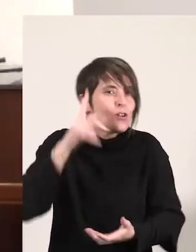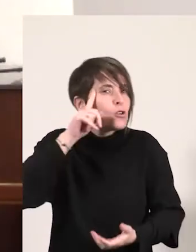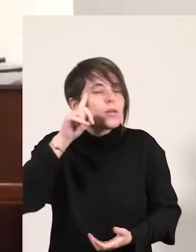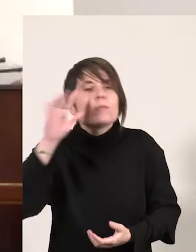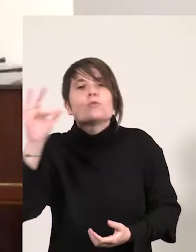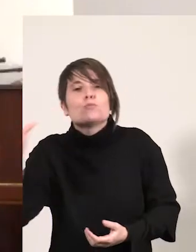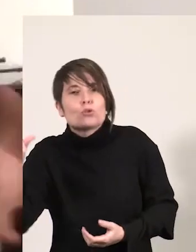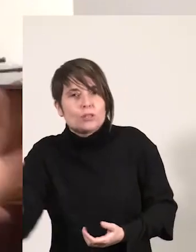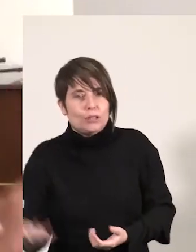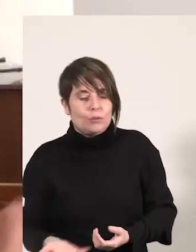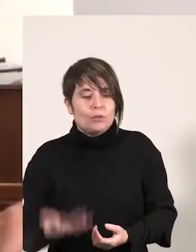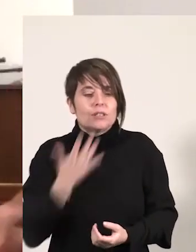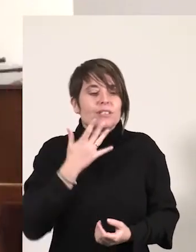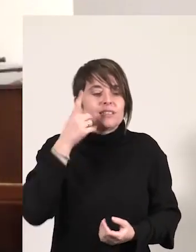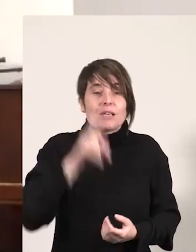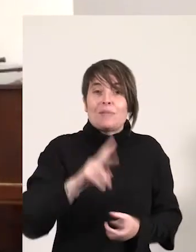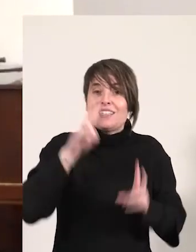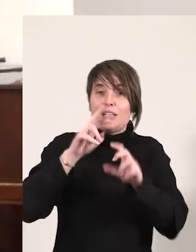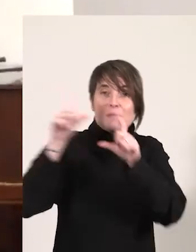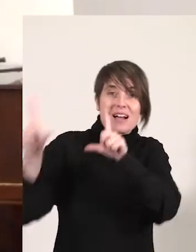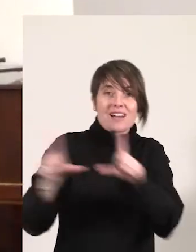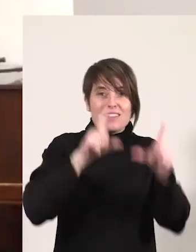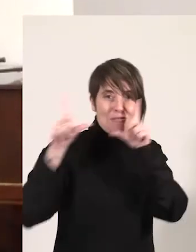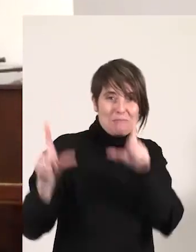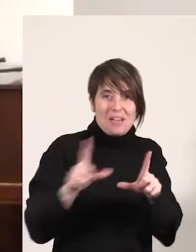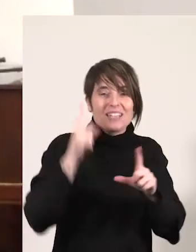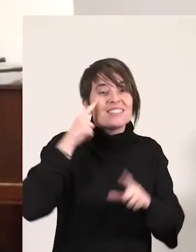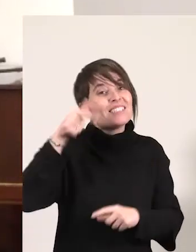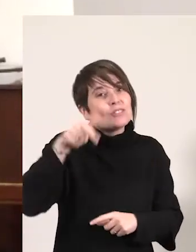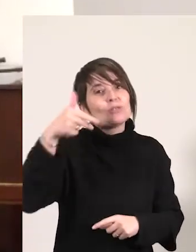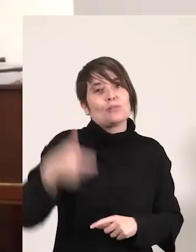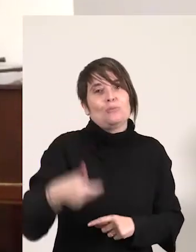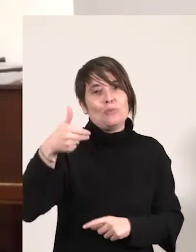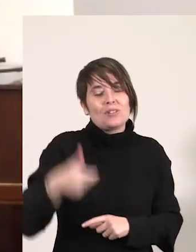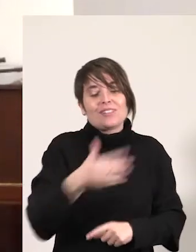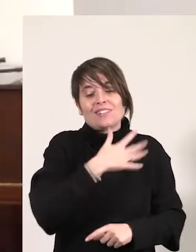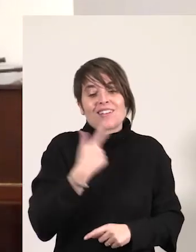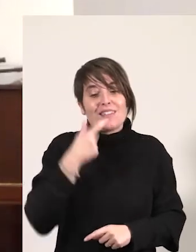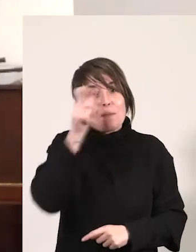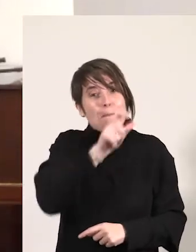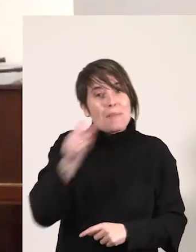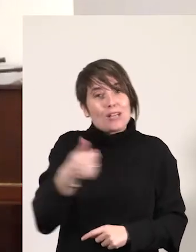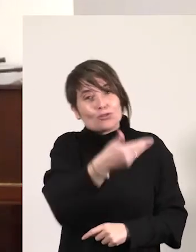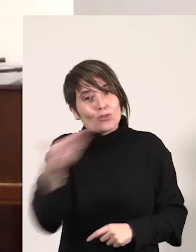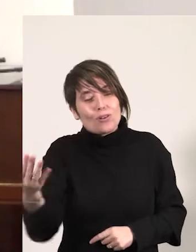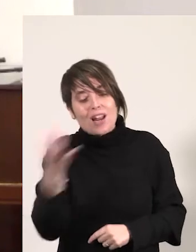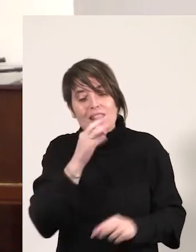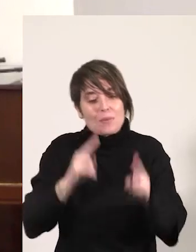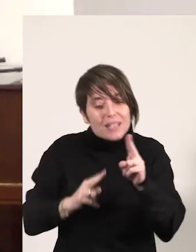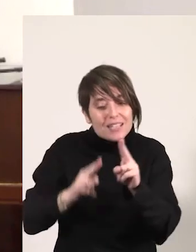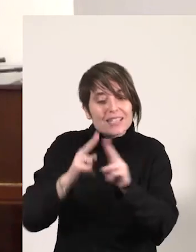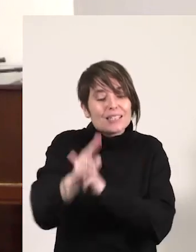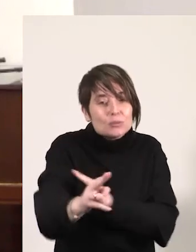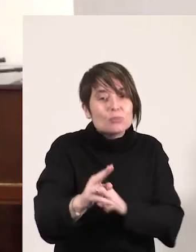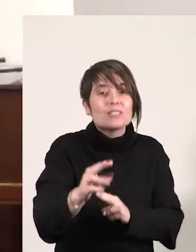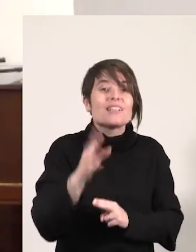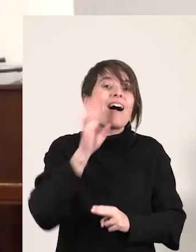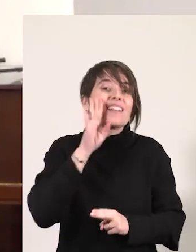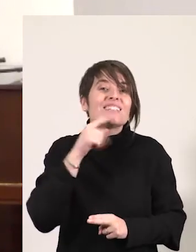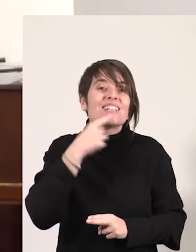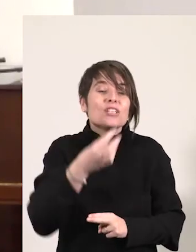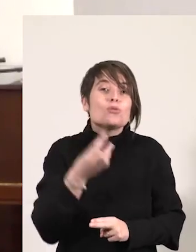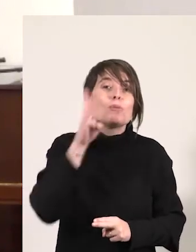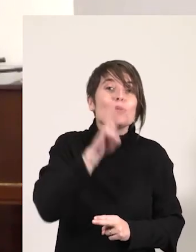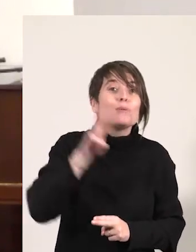no sabemos todo lo que hacen en positivo. El tema de las imágenes también es súper importante, que no olvidemos, por favor, que se trata de seres humanos, que